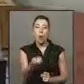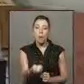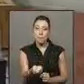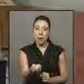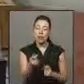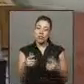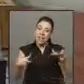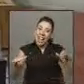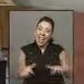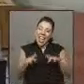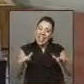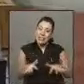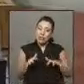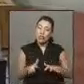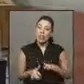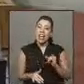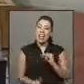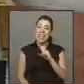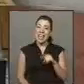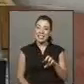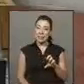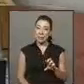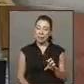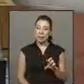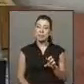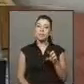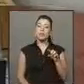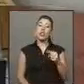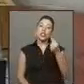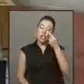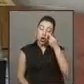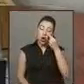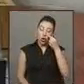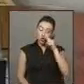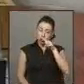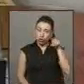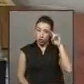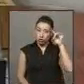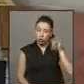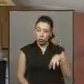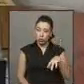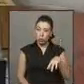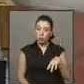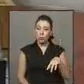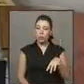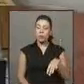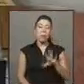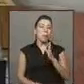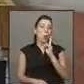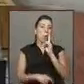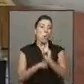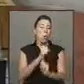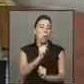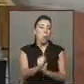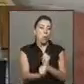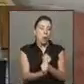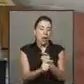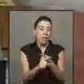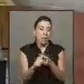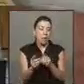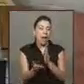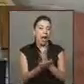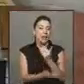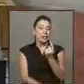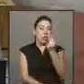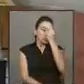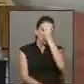Así, los esfuerzos del Instituto de Salud Pública fueron conocidos y cuantiosos, y en poco más de un año y medio, y hasta